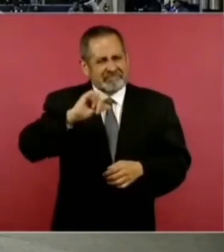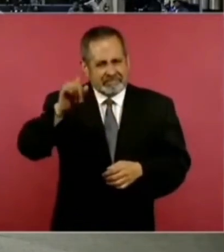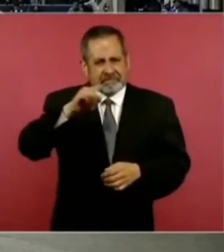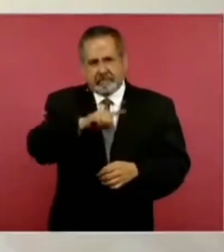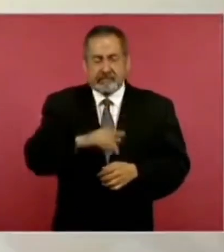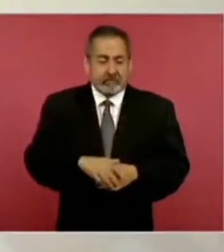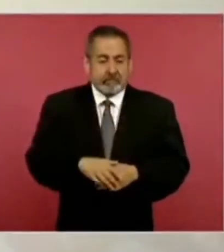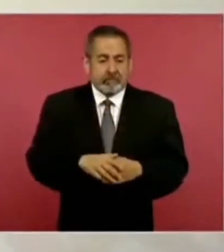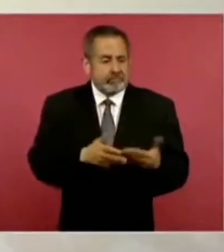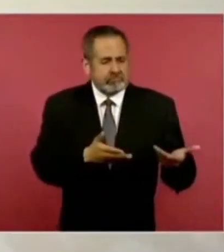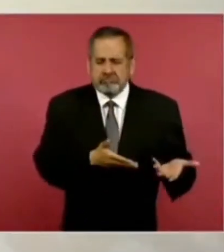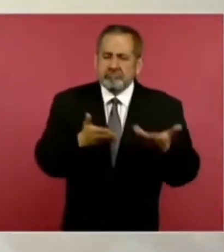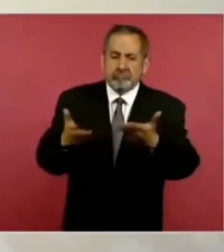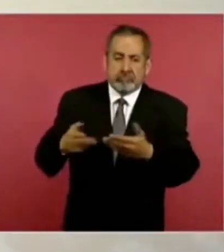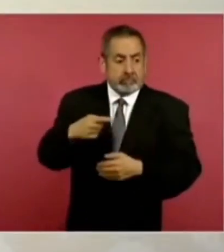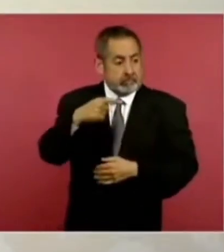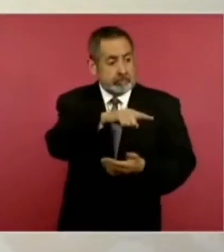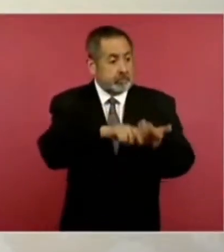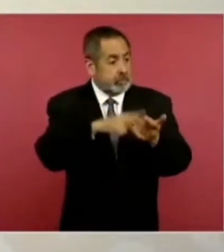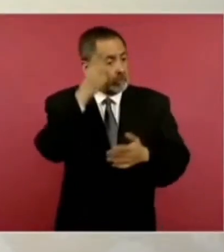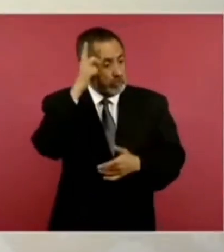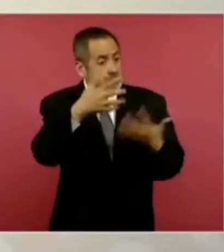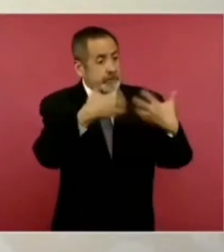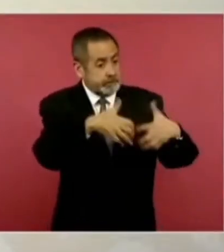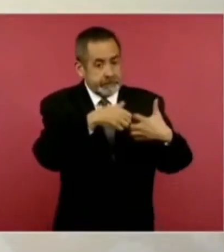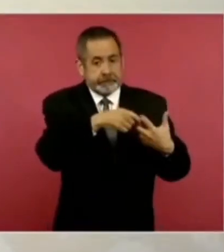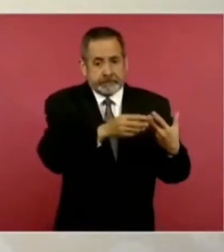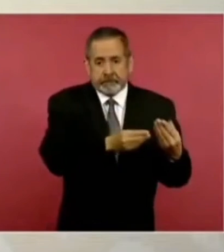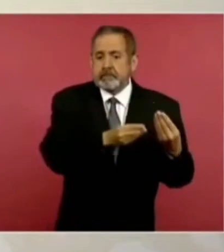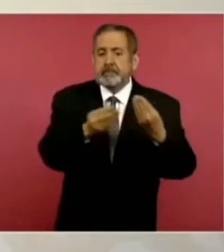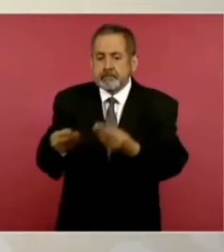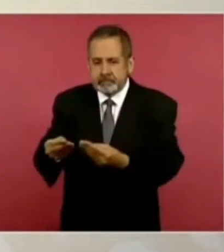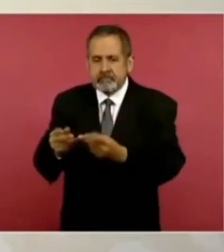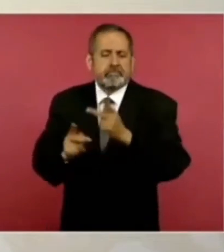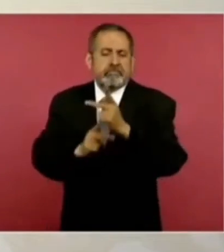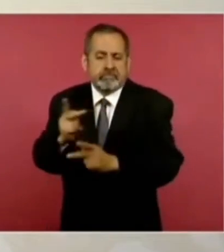buscó para decirme cómo era el avión, ¿no?